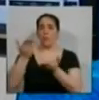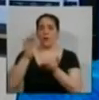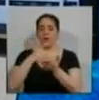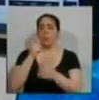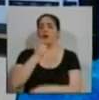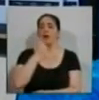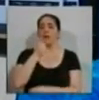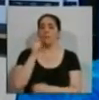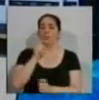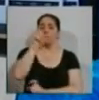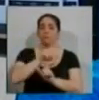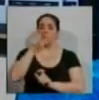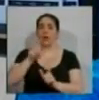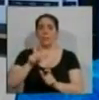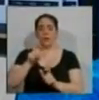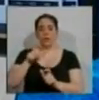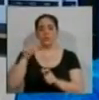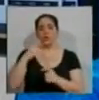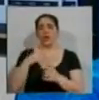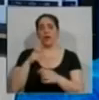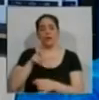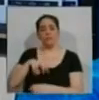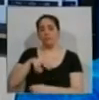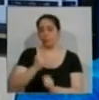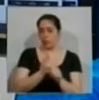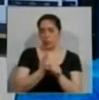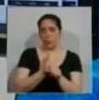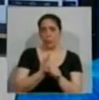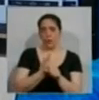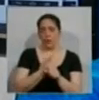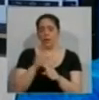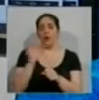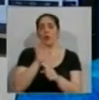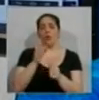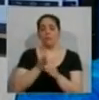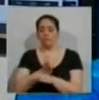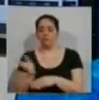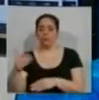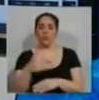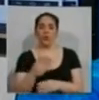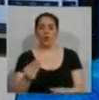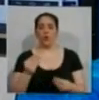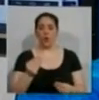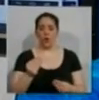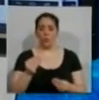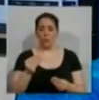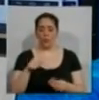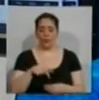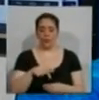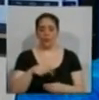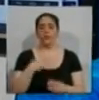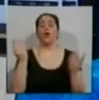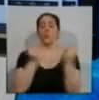reducida para decidir qué camino tomar en caso de obstáculos, y otras aplicaciones con fines sociales. Muchas